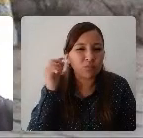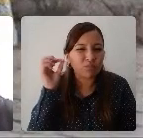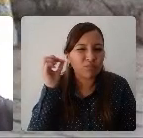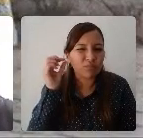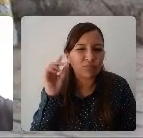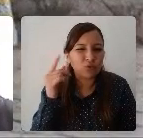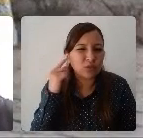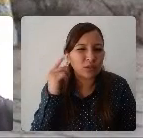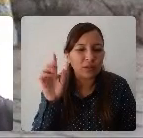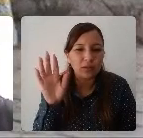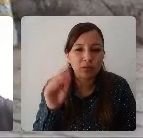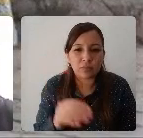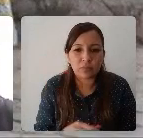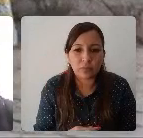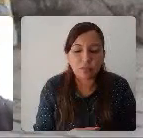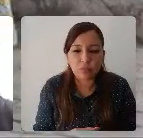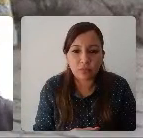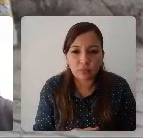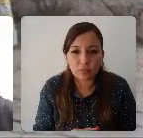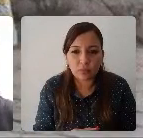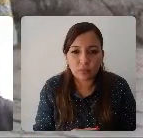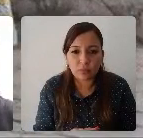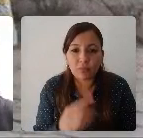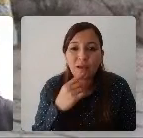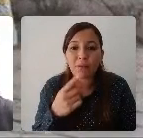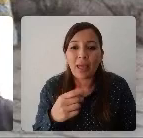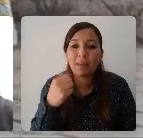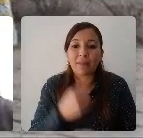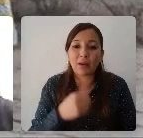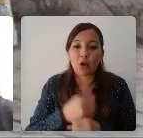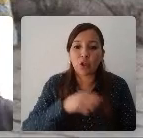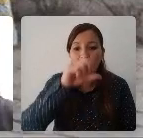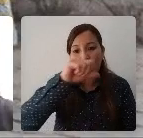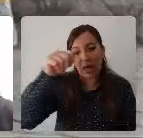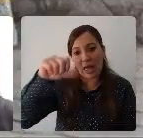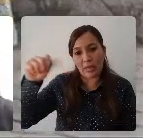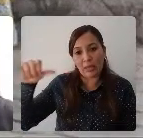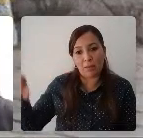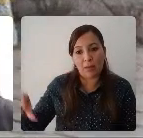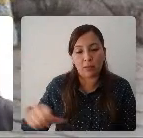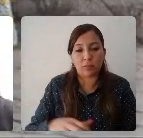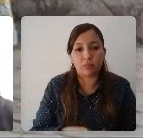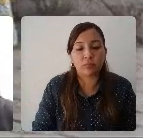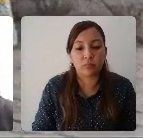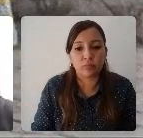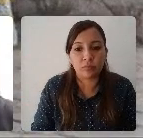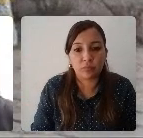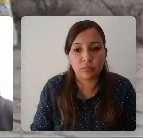Corporac, tesoras de Chima. Estamos hablando del Valle del Colca, muchos de nosotros conocemos el